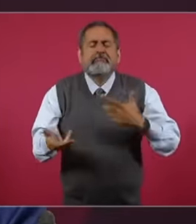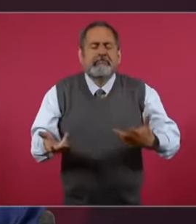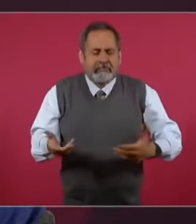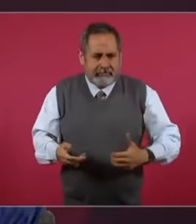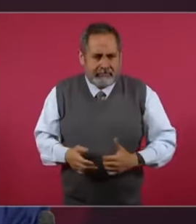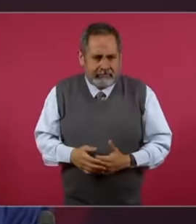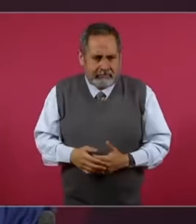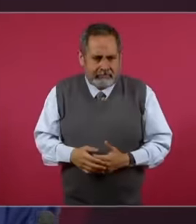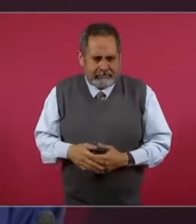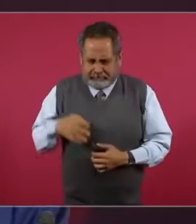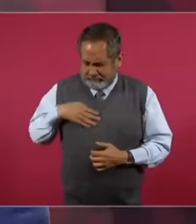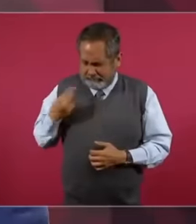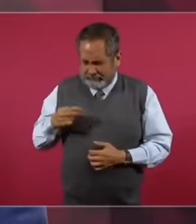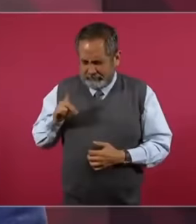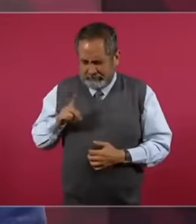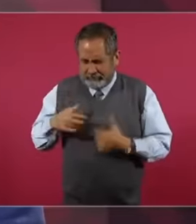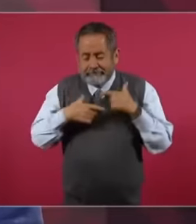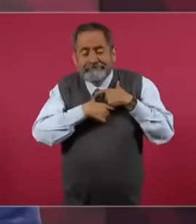Desde luego,